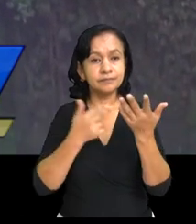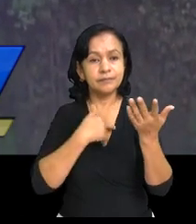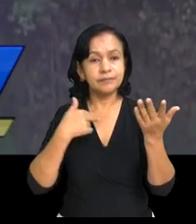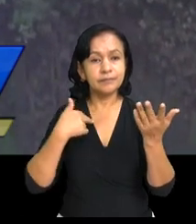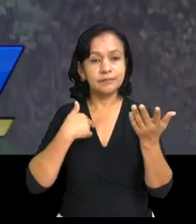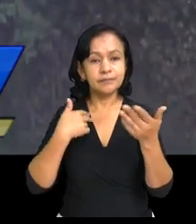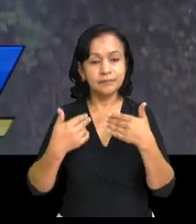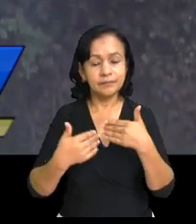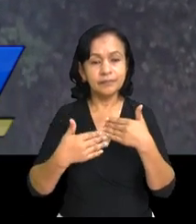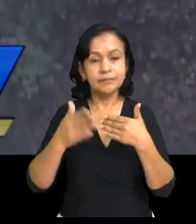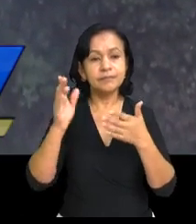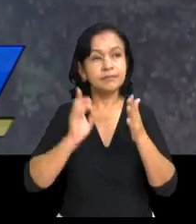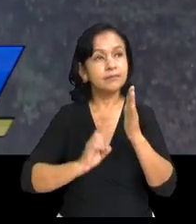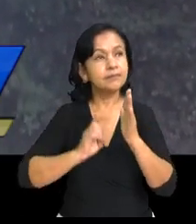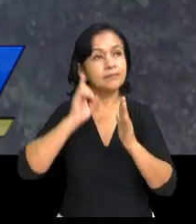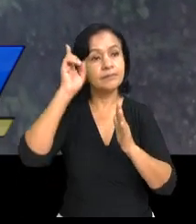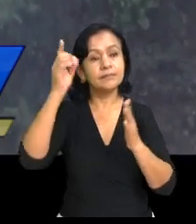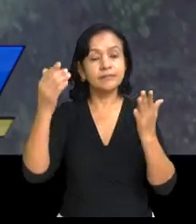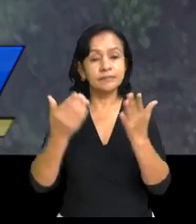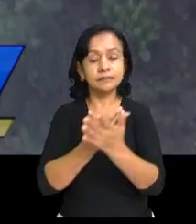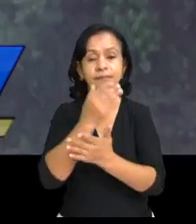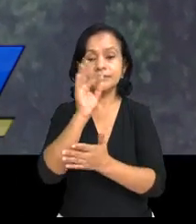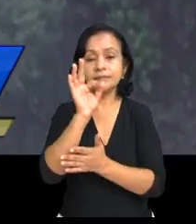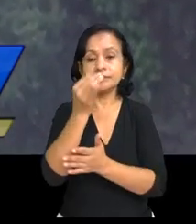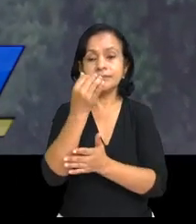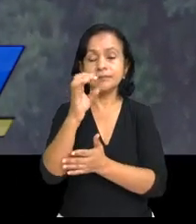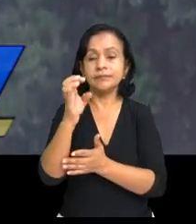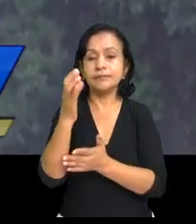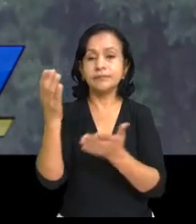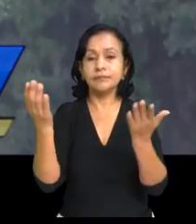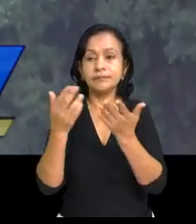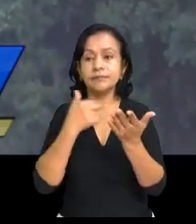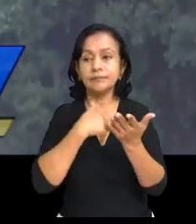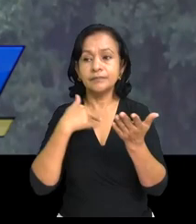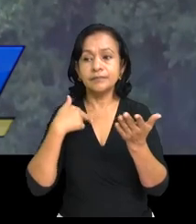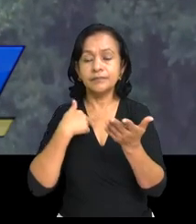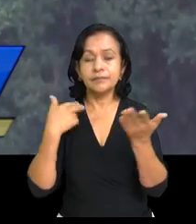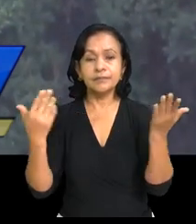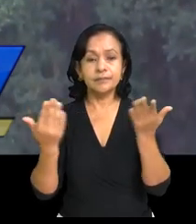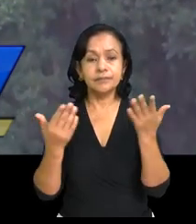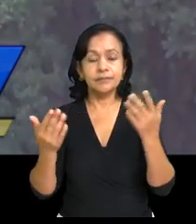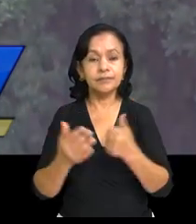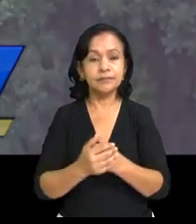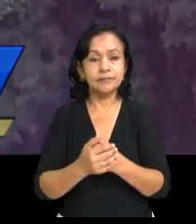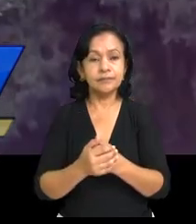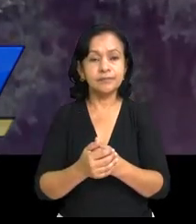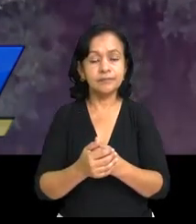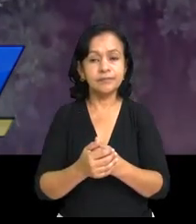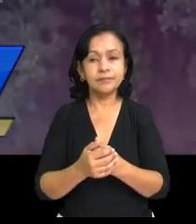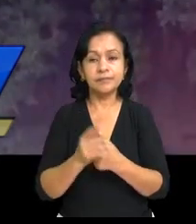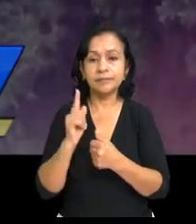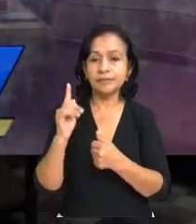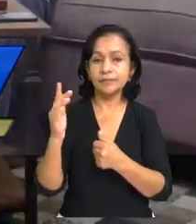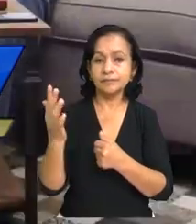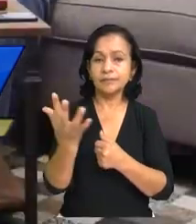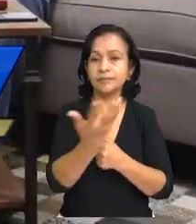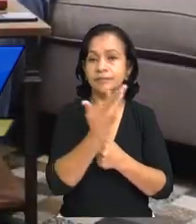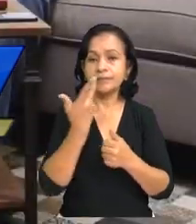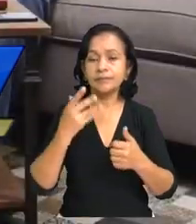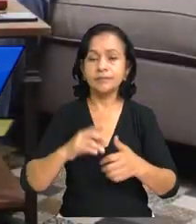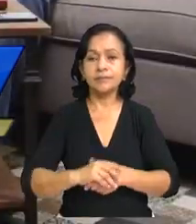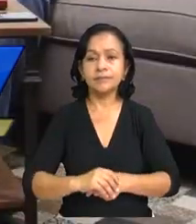vienen desarrollando desde el nuevo FICE, ¿qué nos puede decir y un mensaje que puede enviarle a nuestra audiencia a partir de todos esos ejes de trabajo?